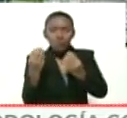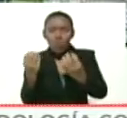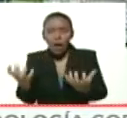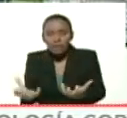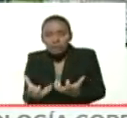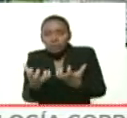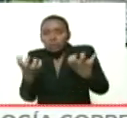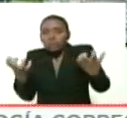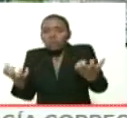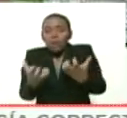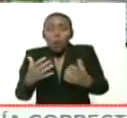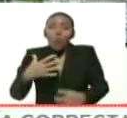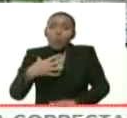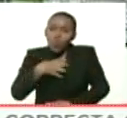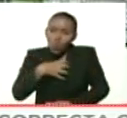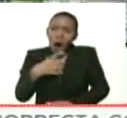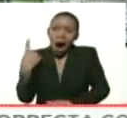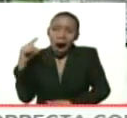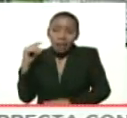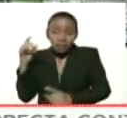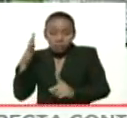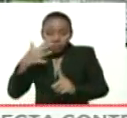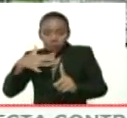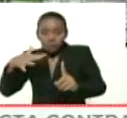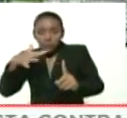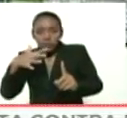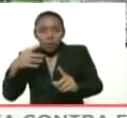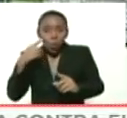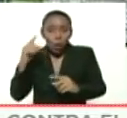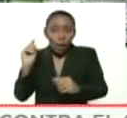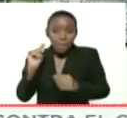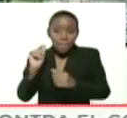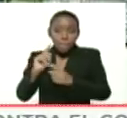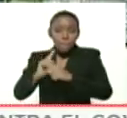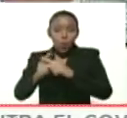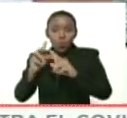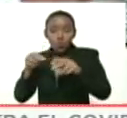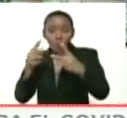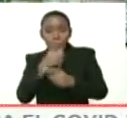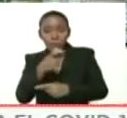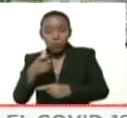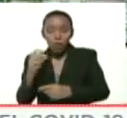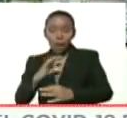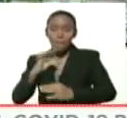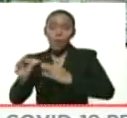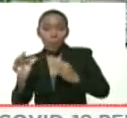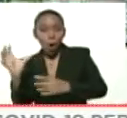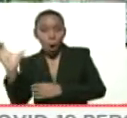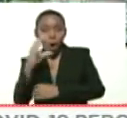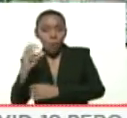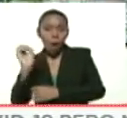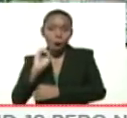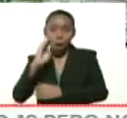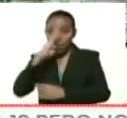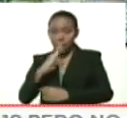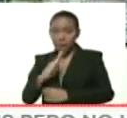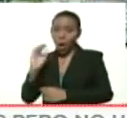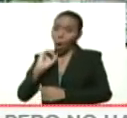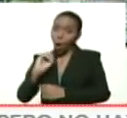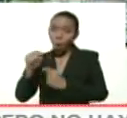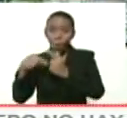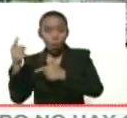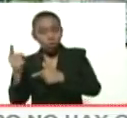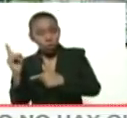caliente, que puede también amenazar con la aparición de nuevos casos importados o de Colombia o de Brasil o de